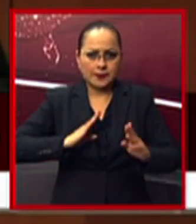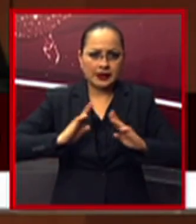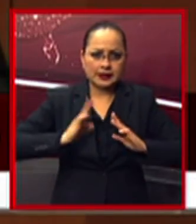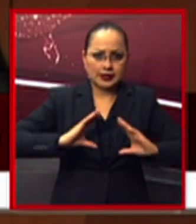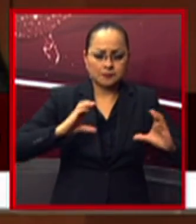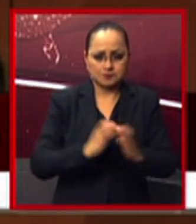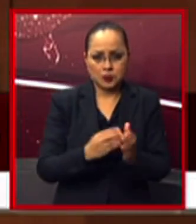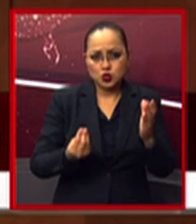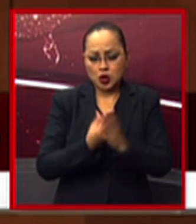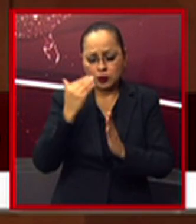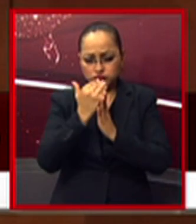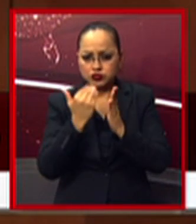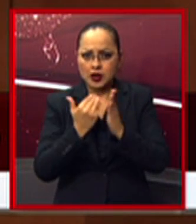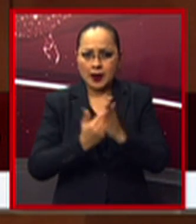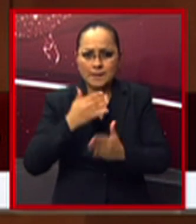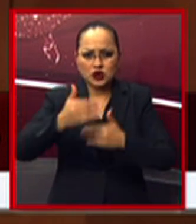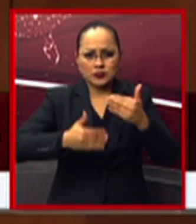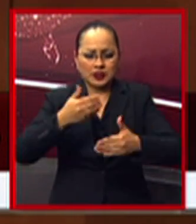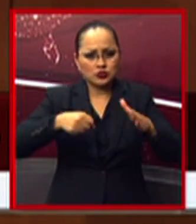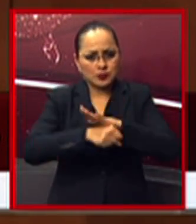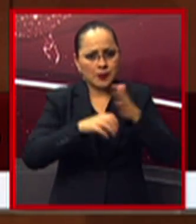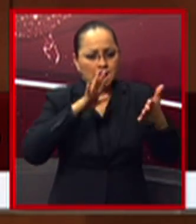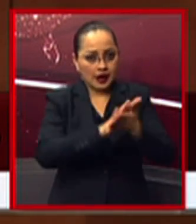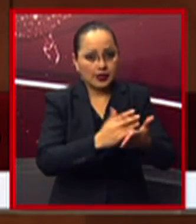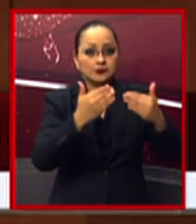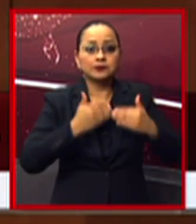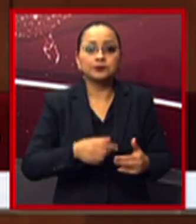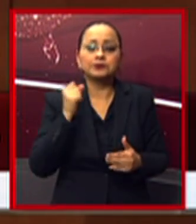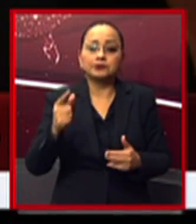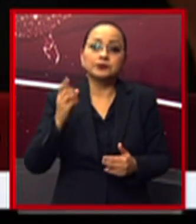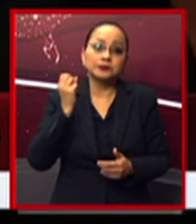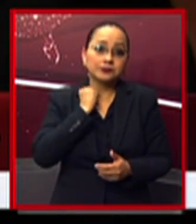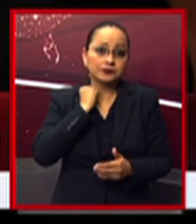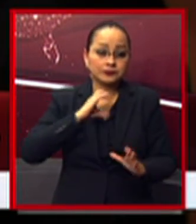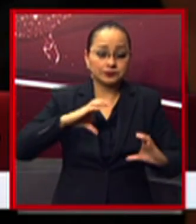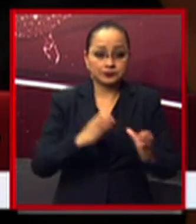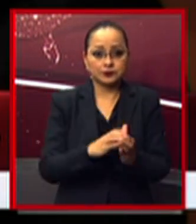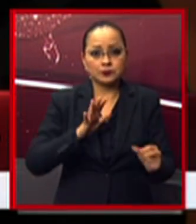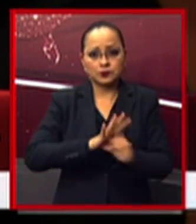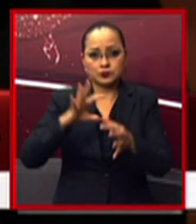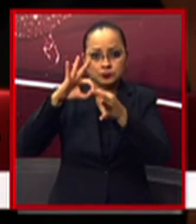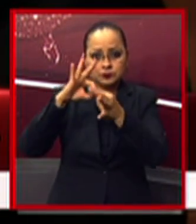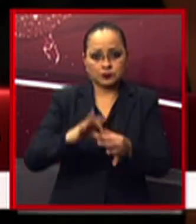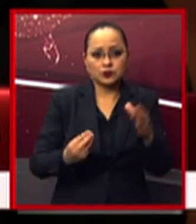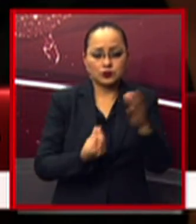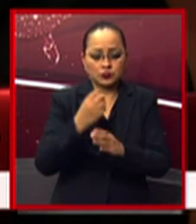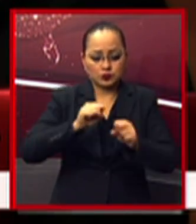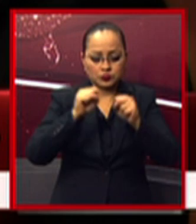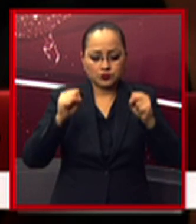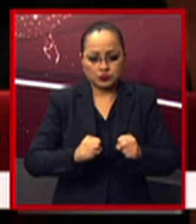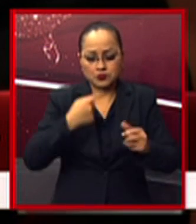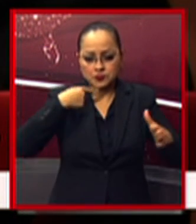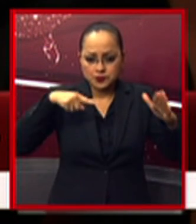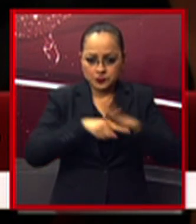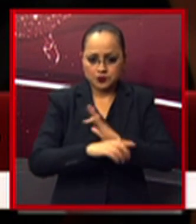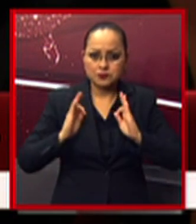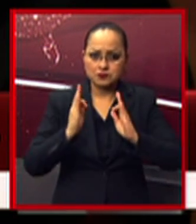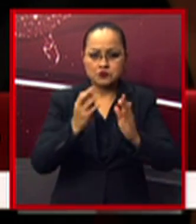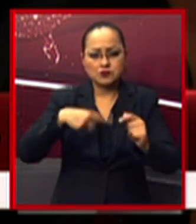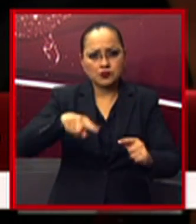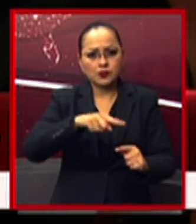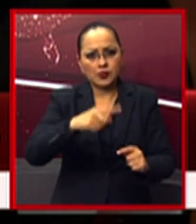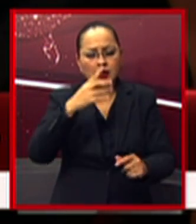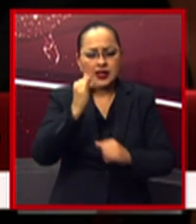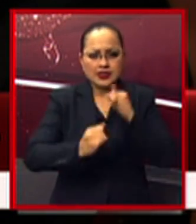el Código Militar de Procedimientos Penales. Los legisladores se refirieron a los temas de armonización con el nuevo sistema penal acusatorio y los